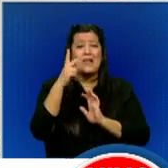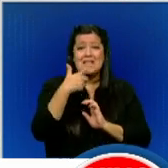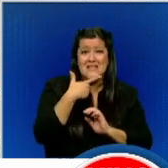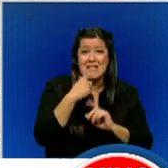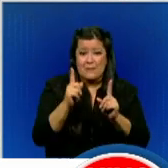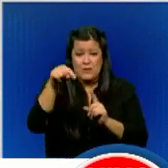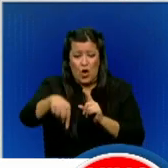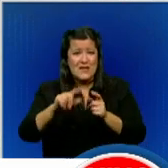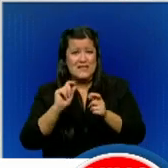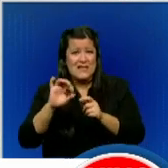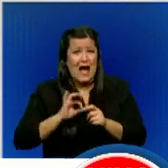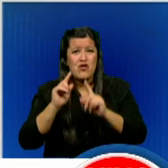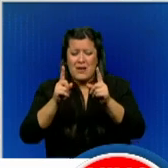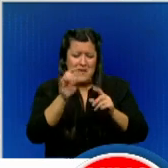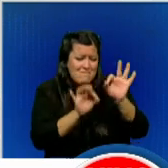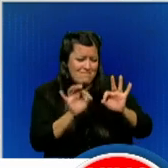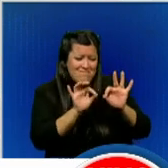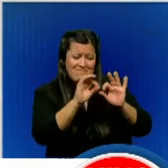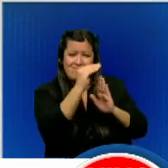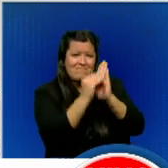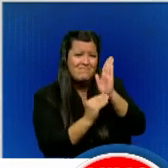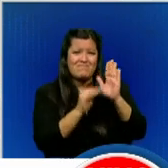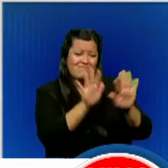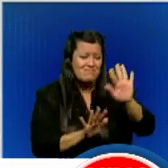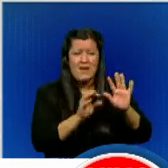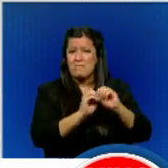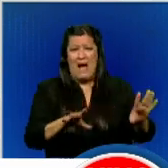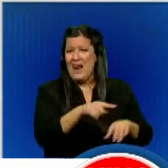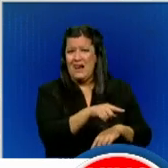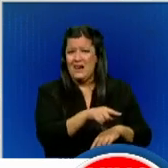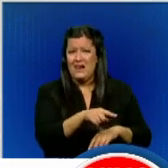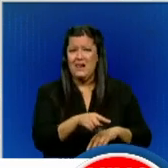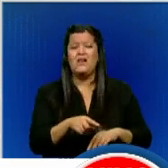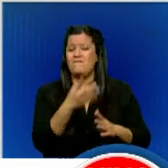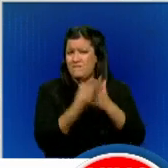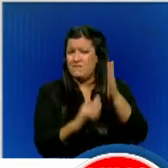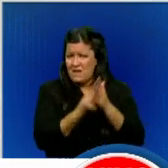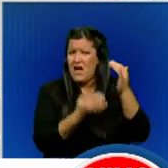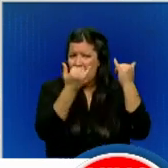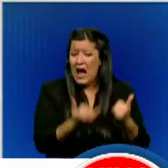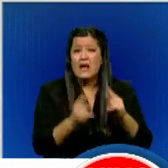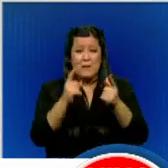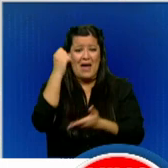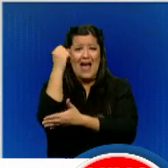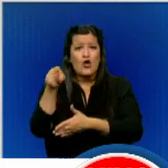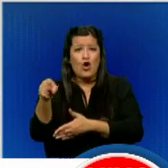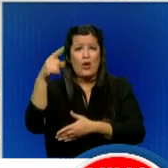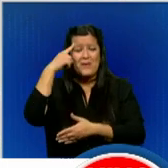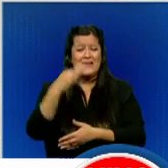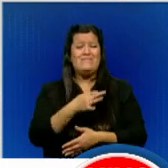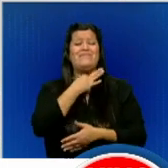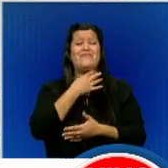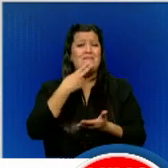año sino porque está mal mal diseñada y porque están montadas en una economía que está ahogada por